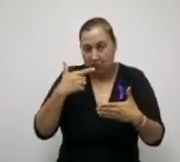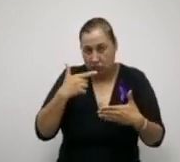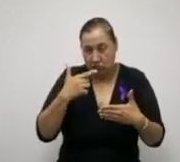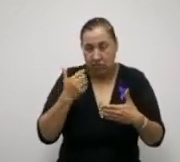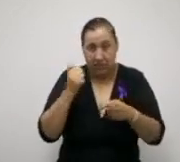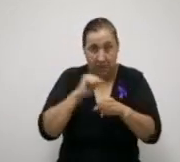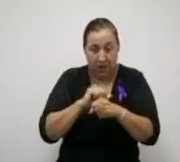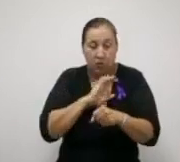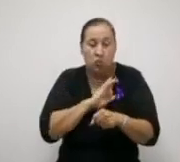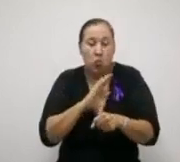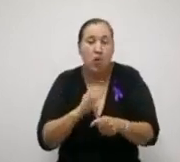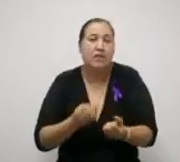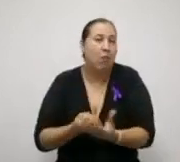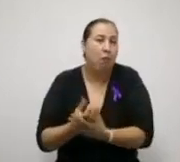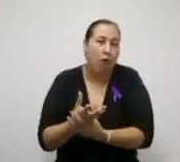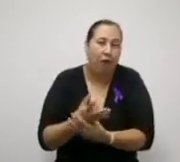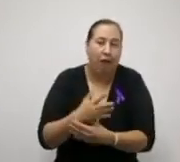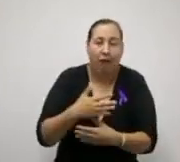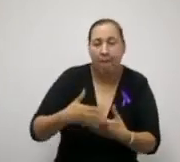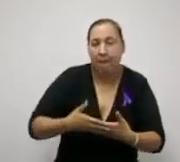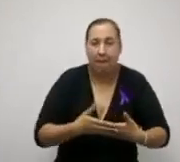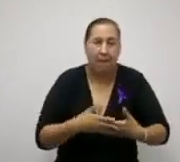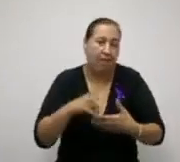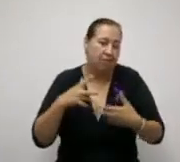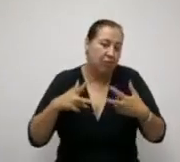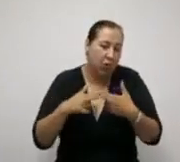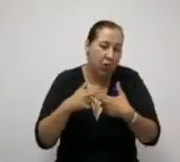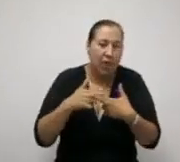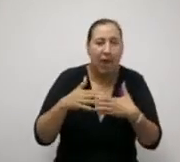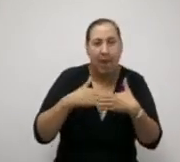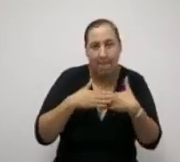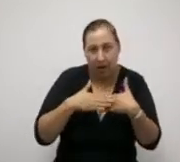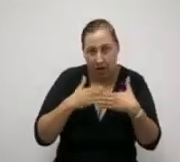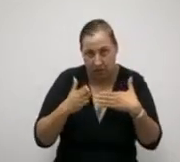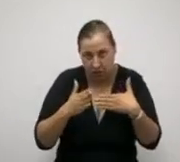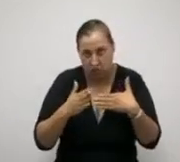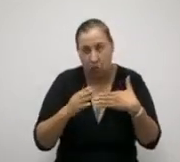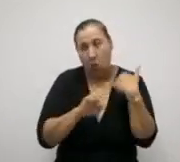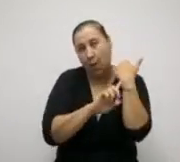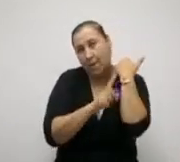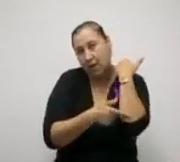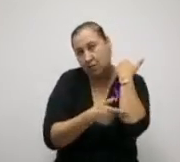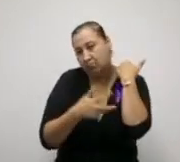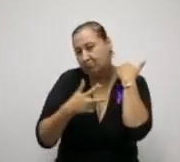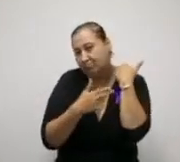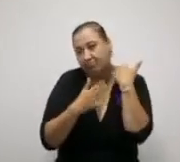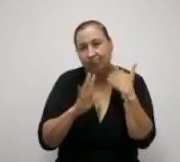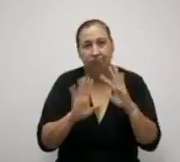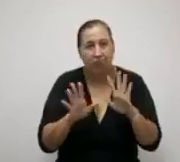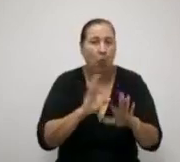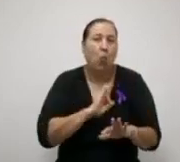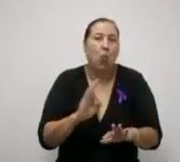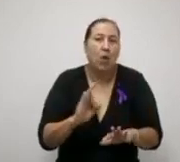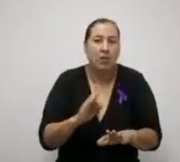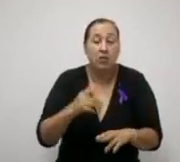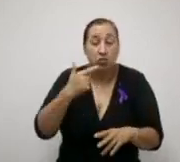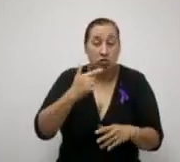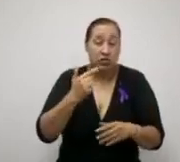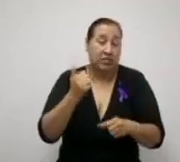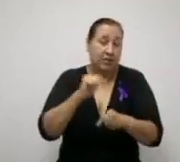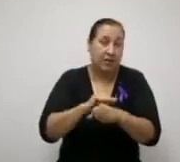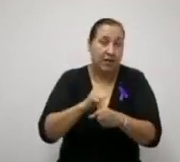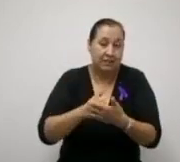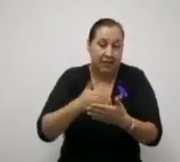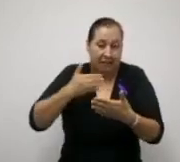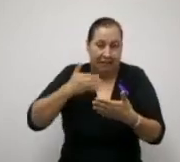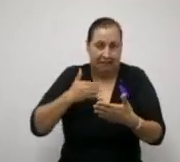valoración por el médico especialista. Después de una interrupción de un aborto, la fertilidad regresa